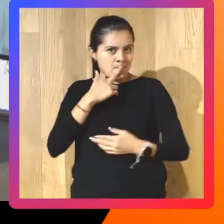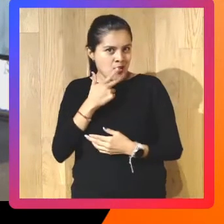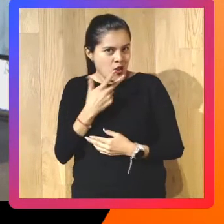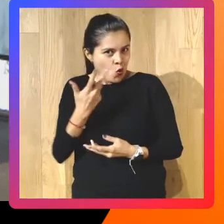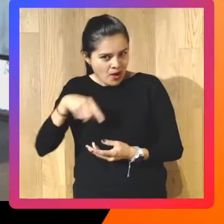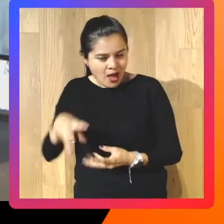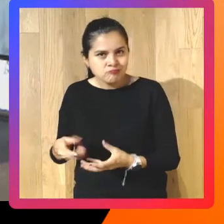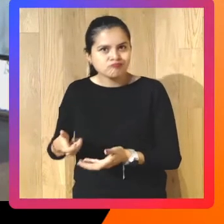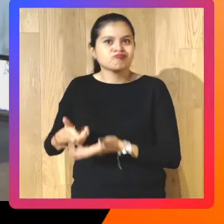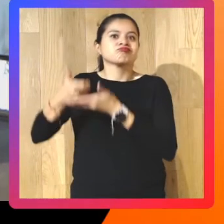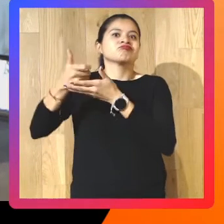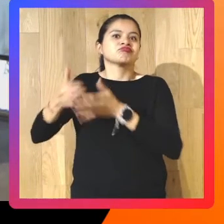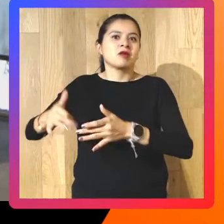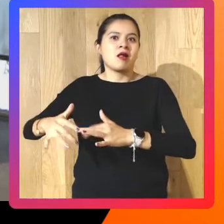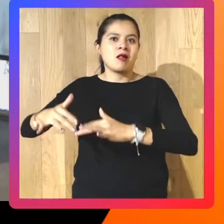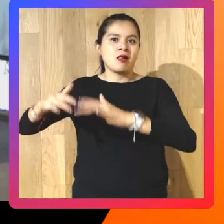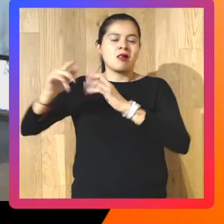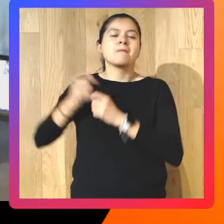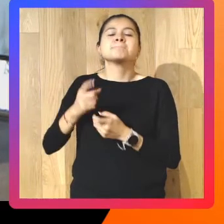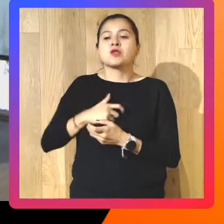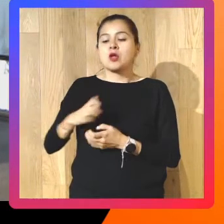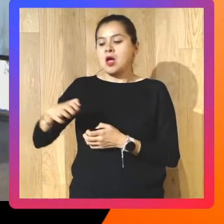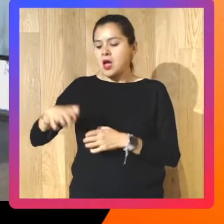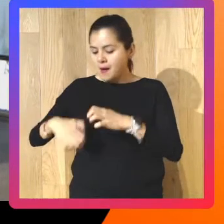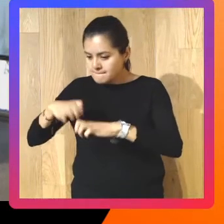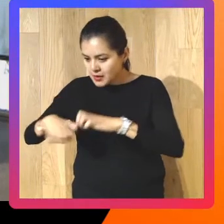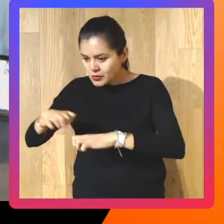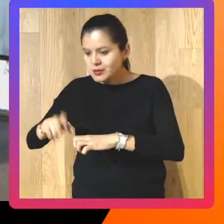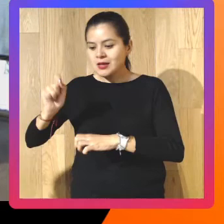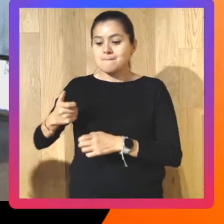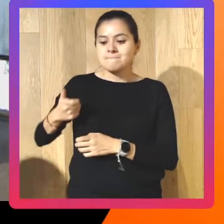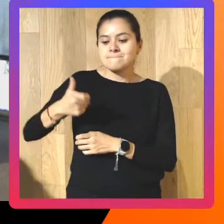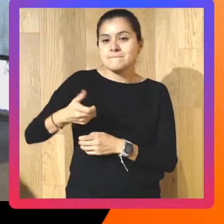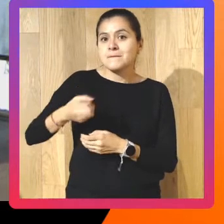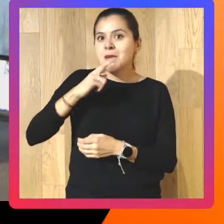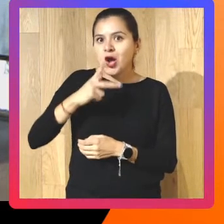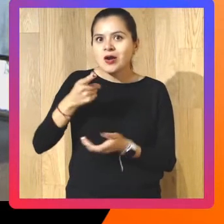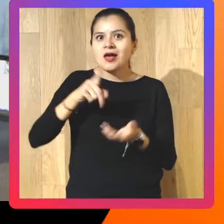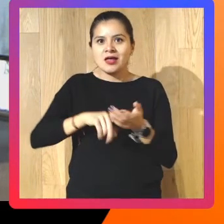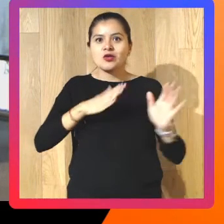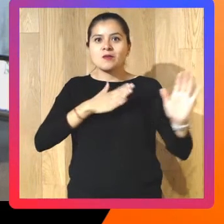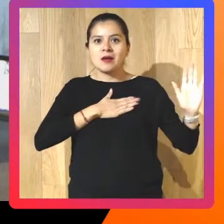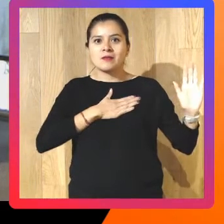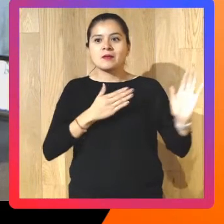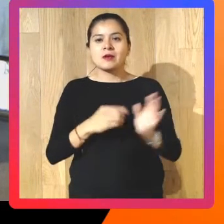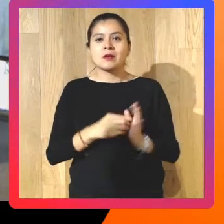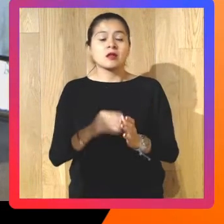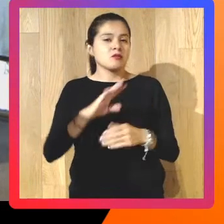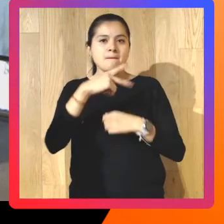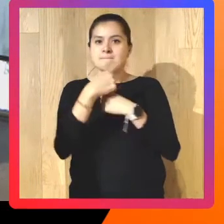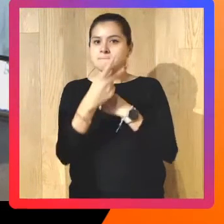Y a la hora de lograr más productividad y pagar mejor, van a lograr más lealtad, van a lograr gente más capacitada. Entonces, es todo un